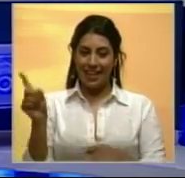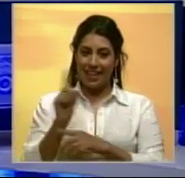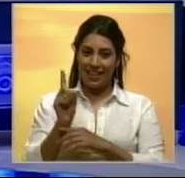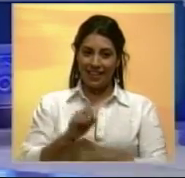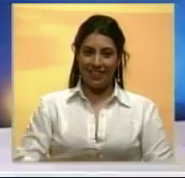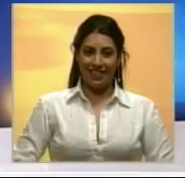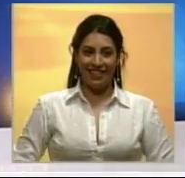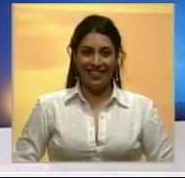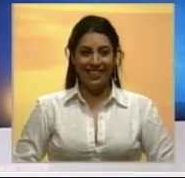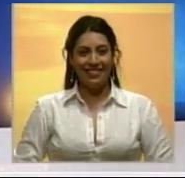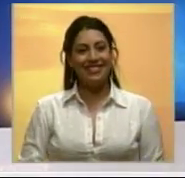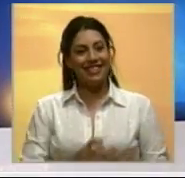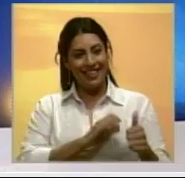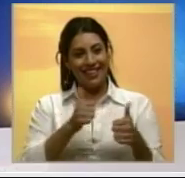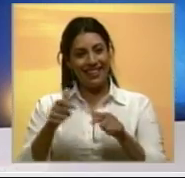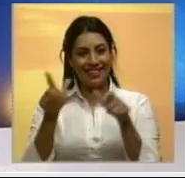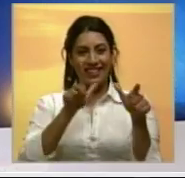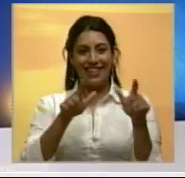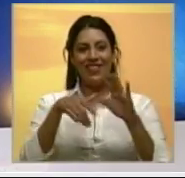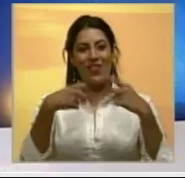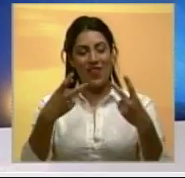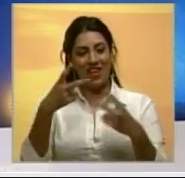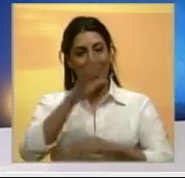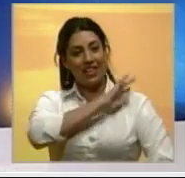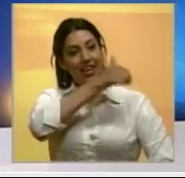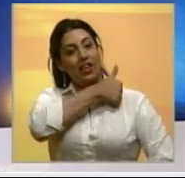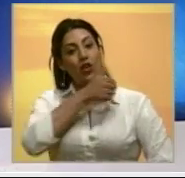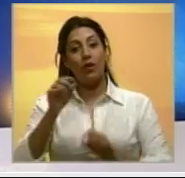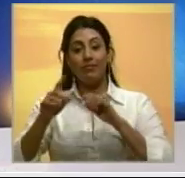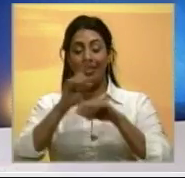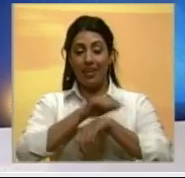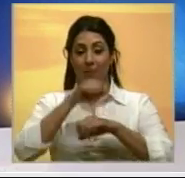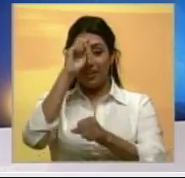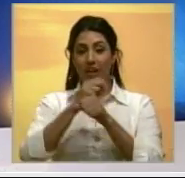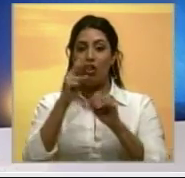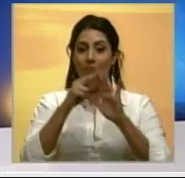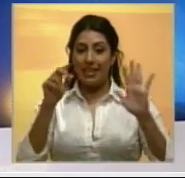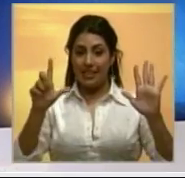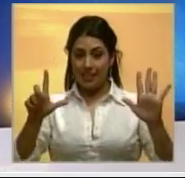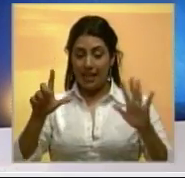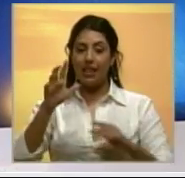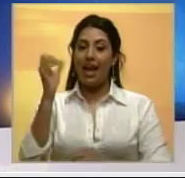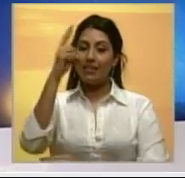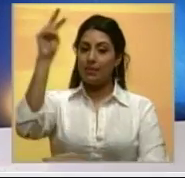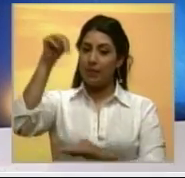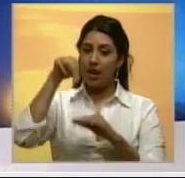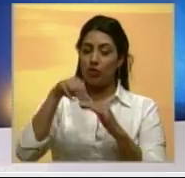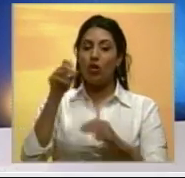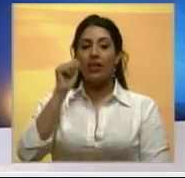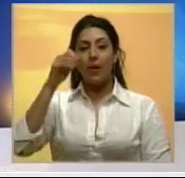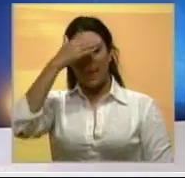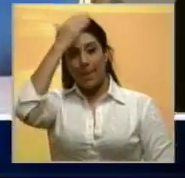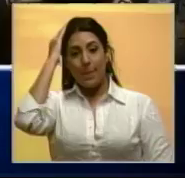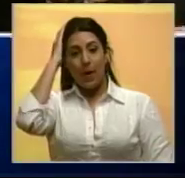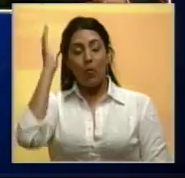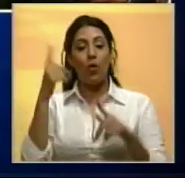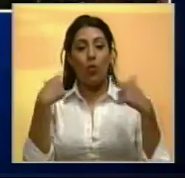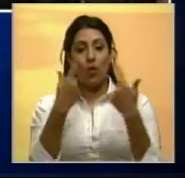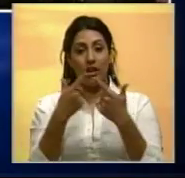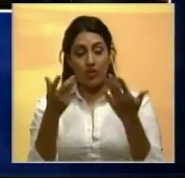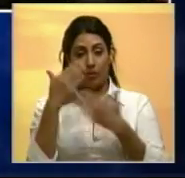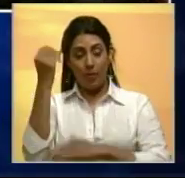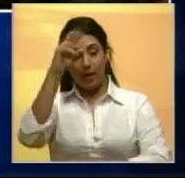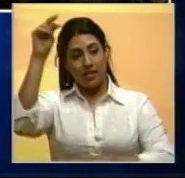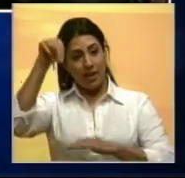de inmediato. Ya se instaló la nueva Junta Directiva y periodo de sesiones 2017 de la Asamblea Nacional. Manuel Covela se encuentra en vivo desde